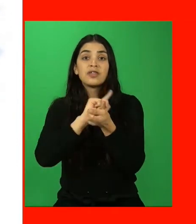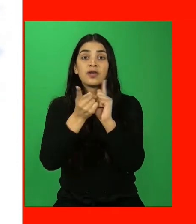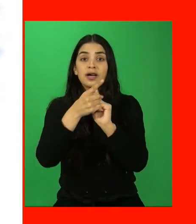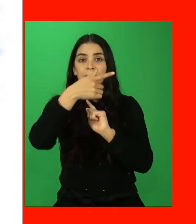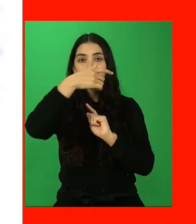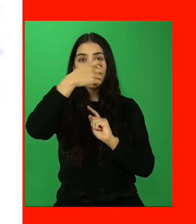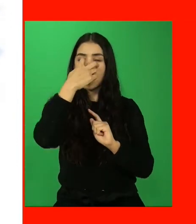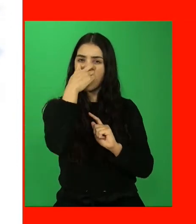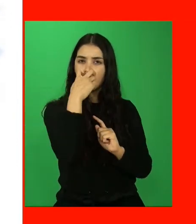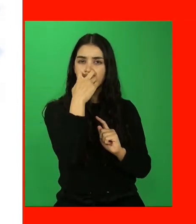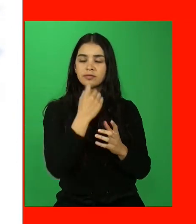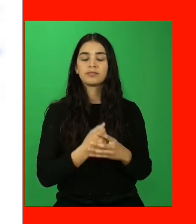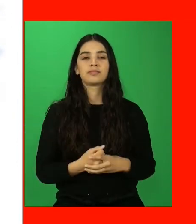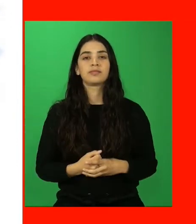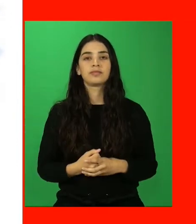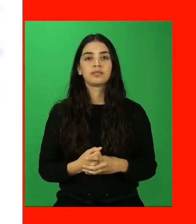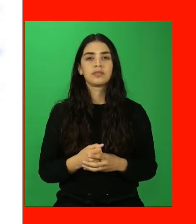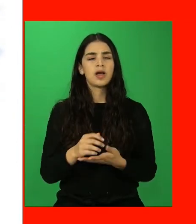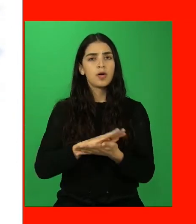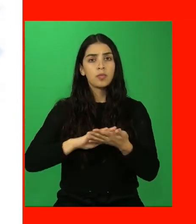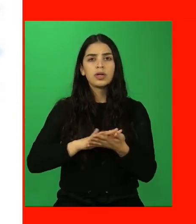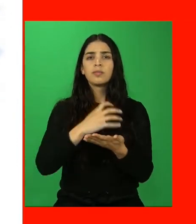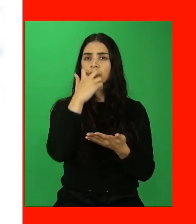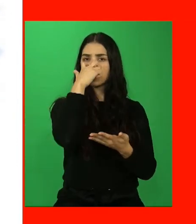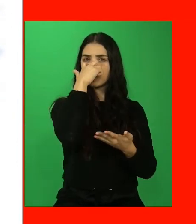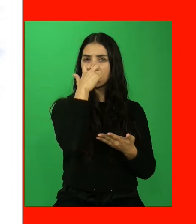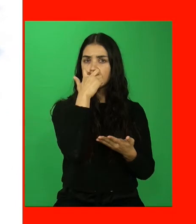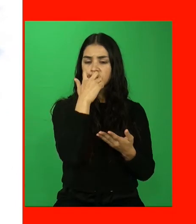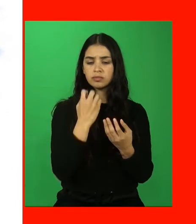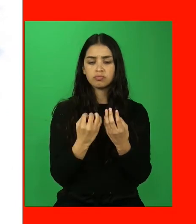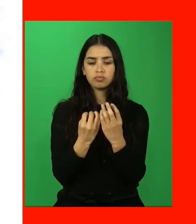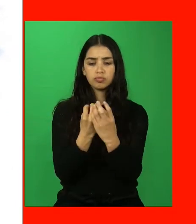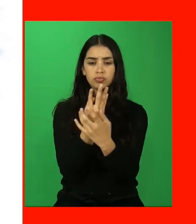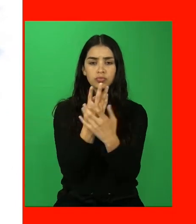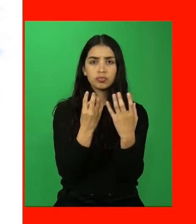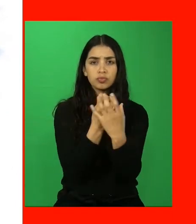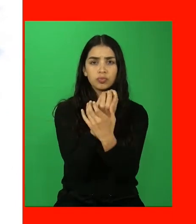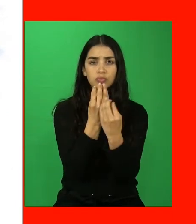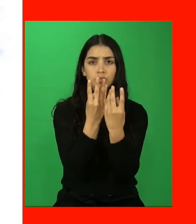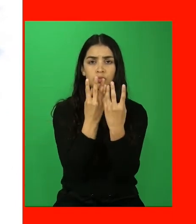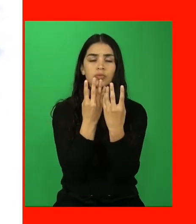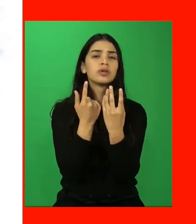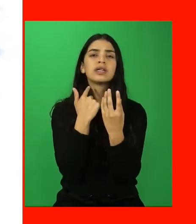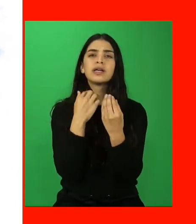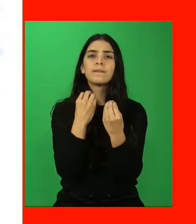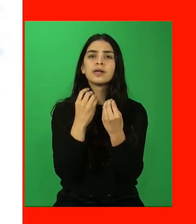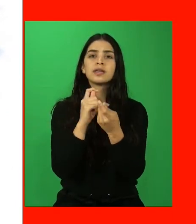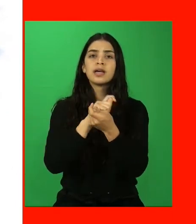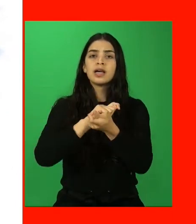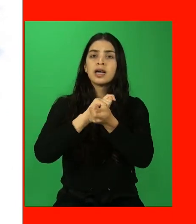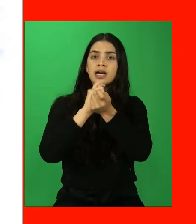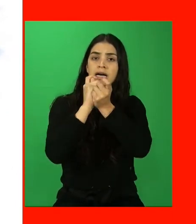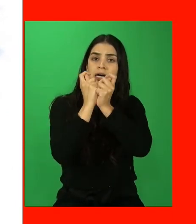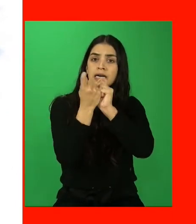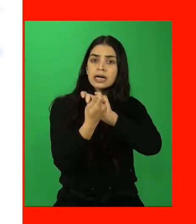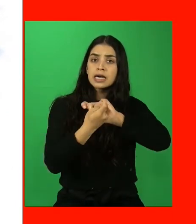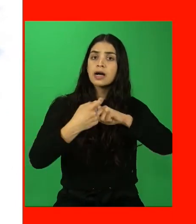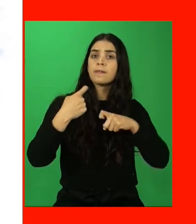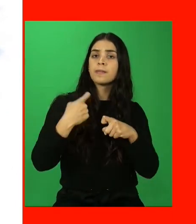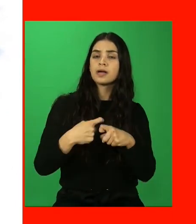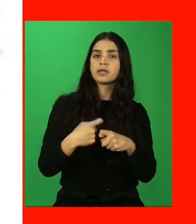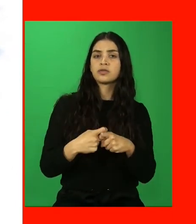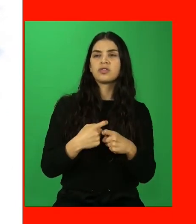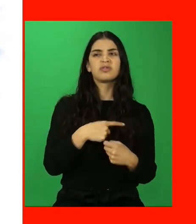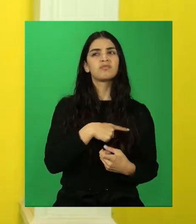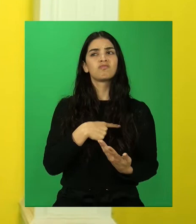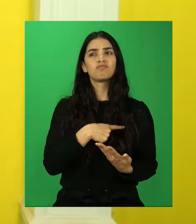Cuando es gas o el vapor y cambia su estado a sólido, esto se va